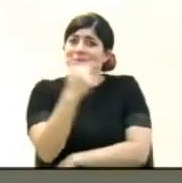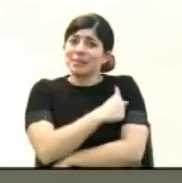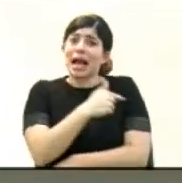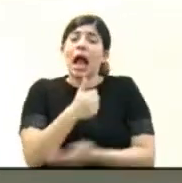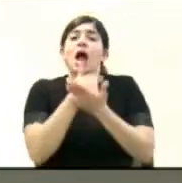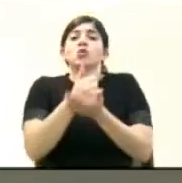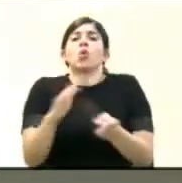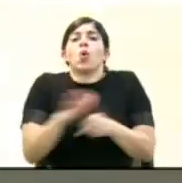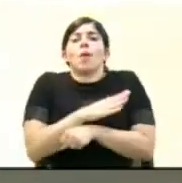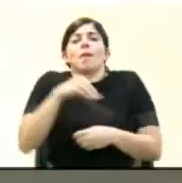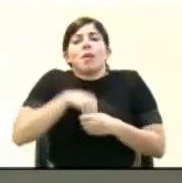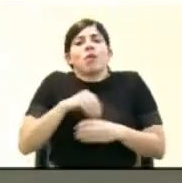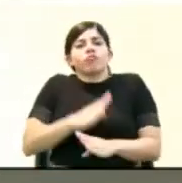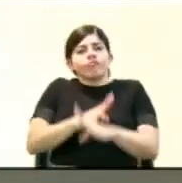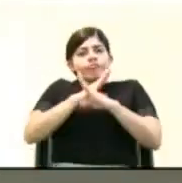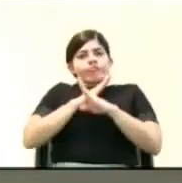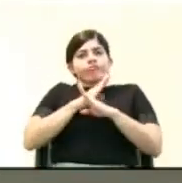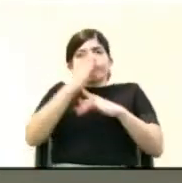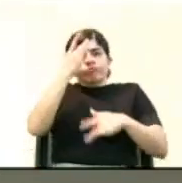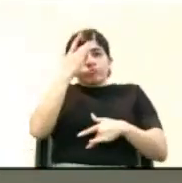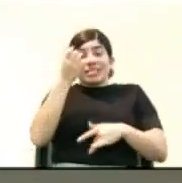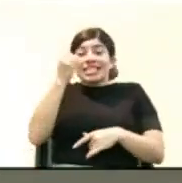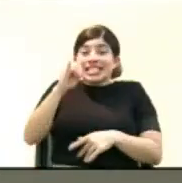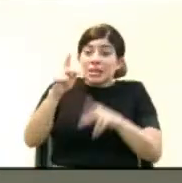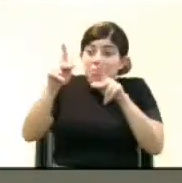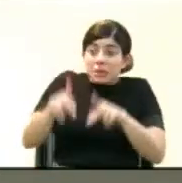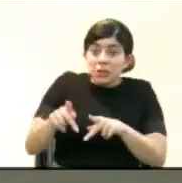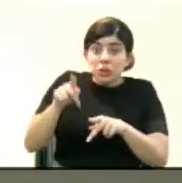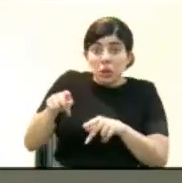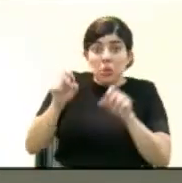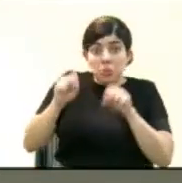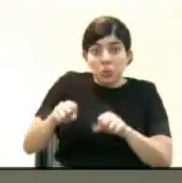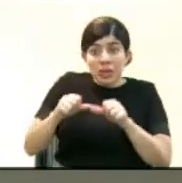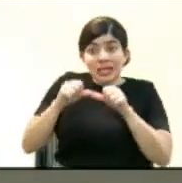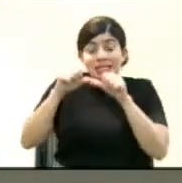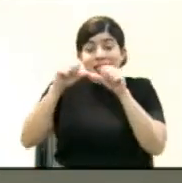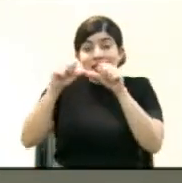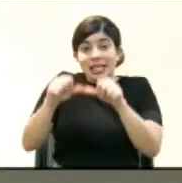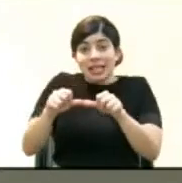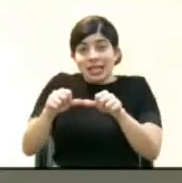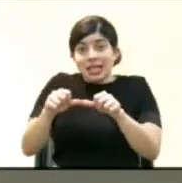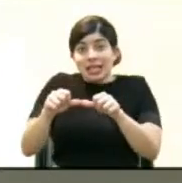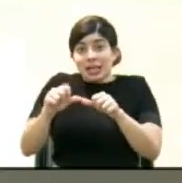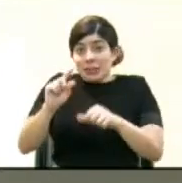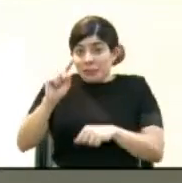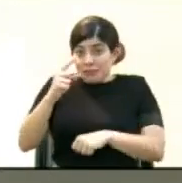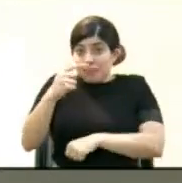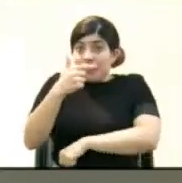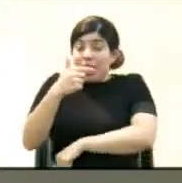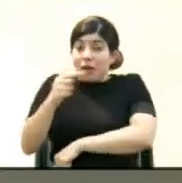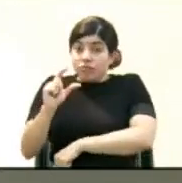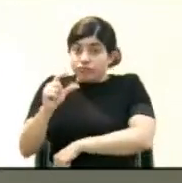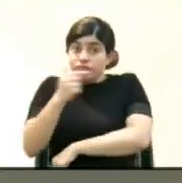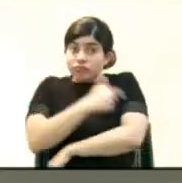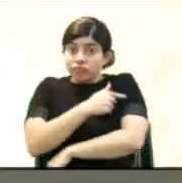les completa la inmunidad. Y los que tienen posibilidad de continuar con la aplicación de primera dosis,